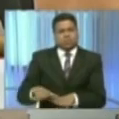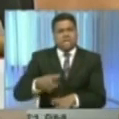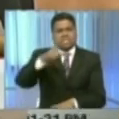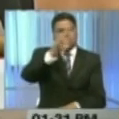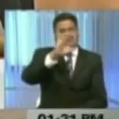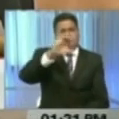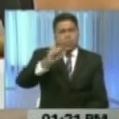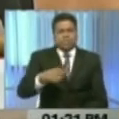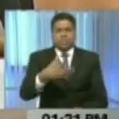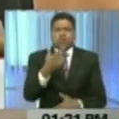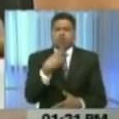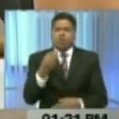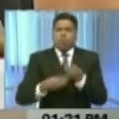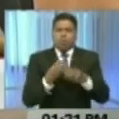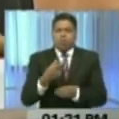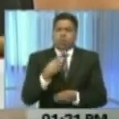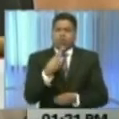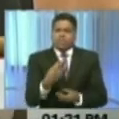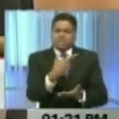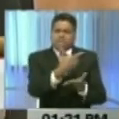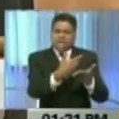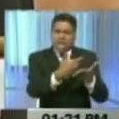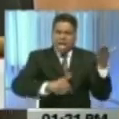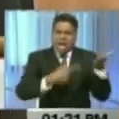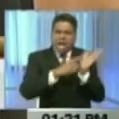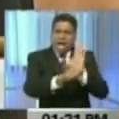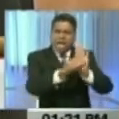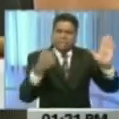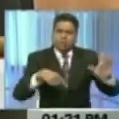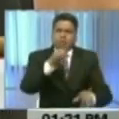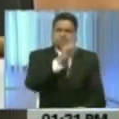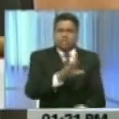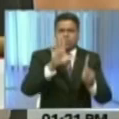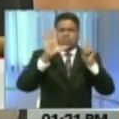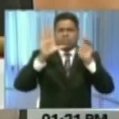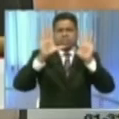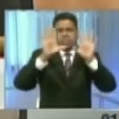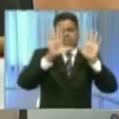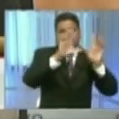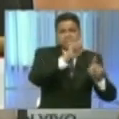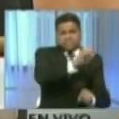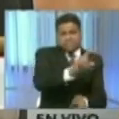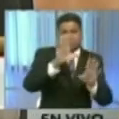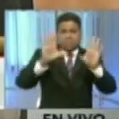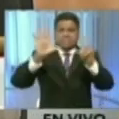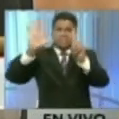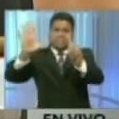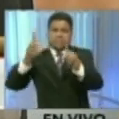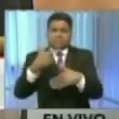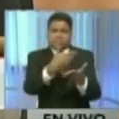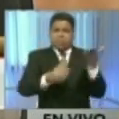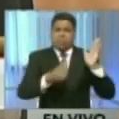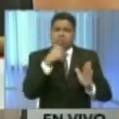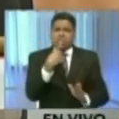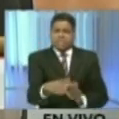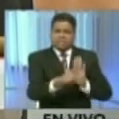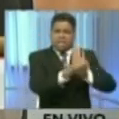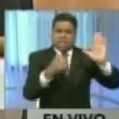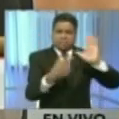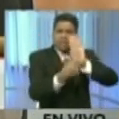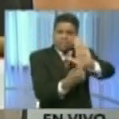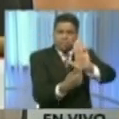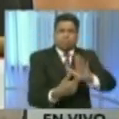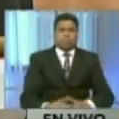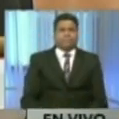establece el artículo 116 de esa misma, de ese mismo reglamento. Gracias. Gracias, Erika. Fíjate, con los